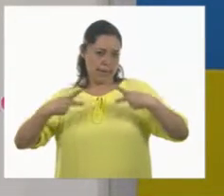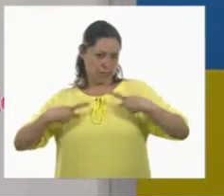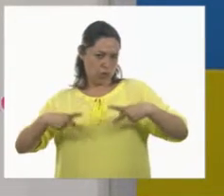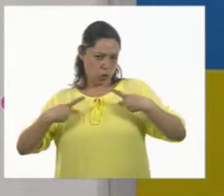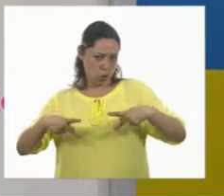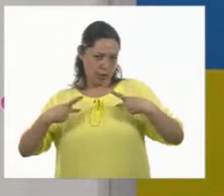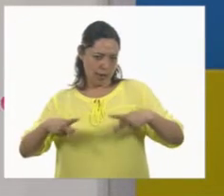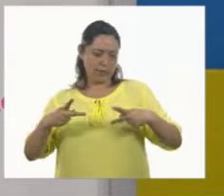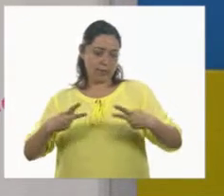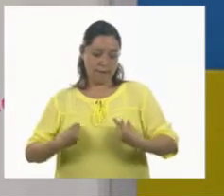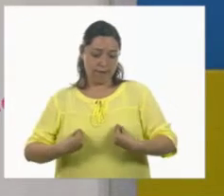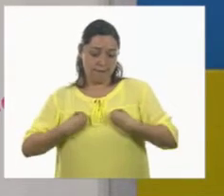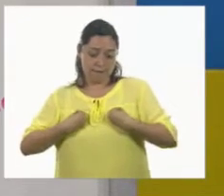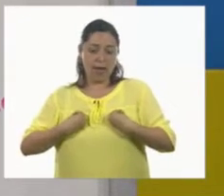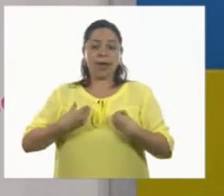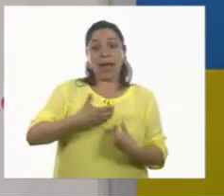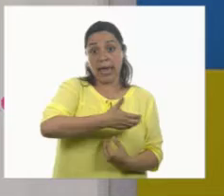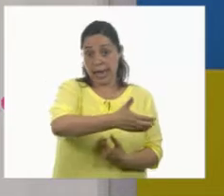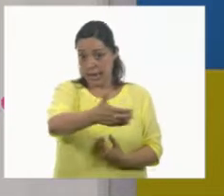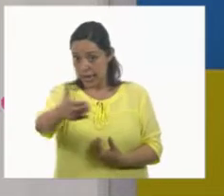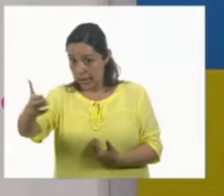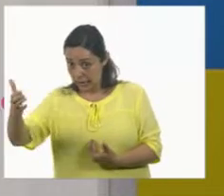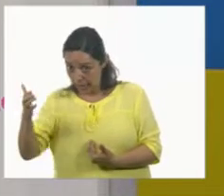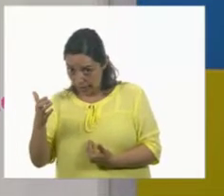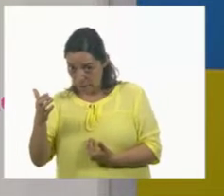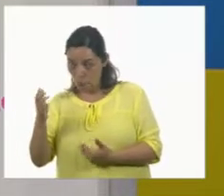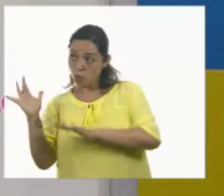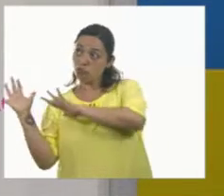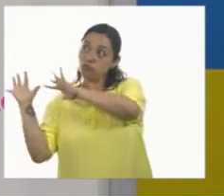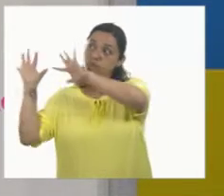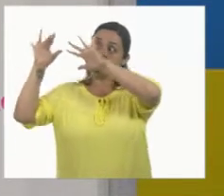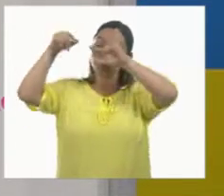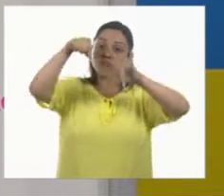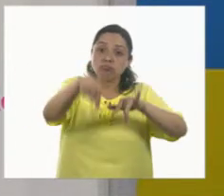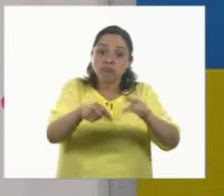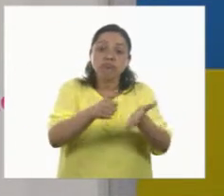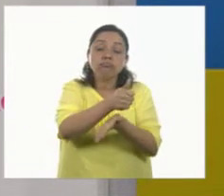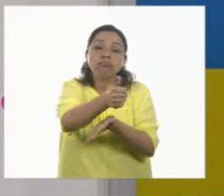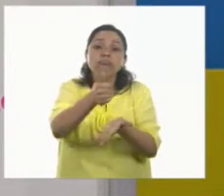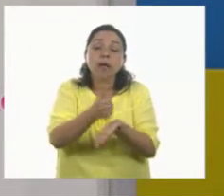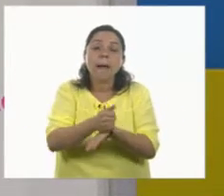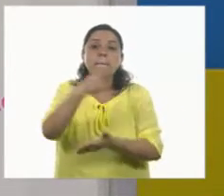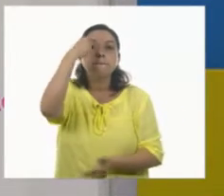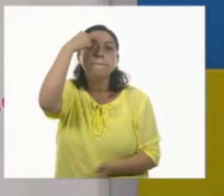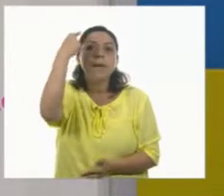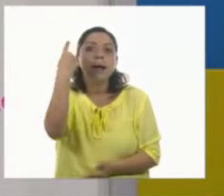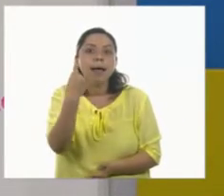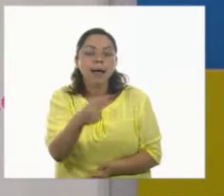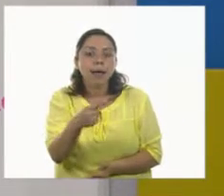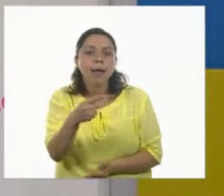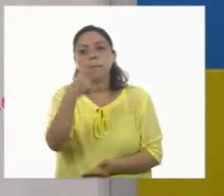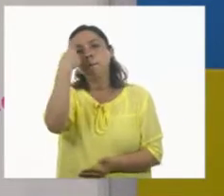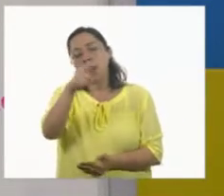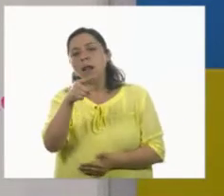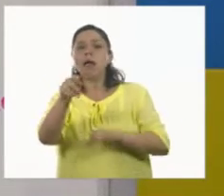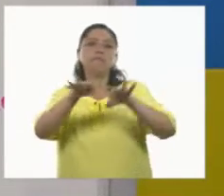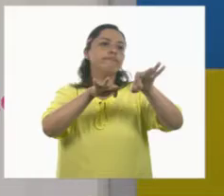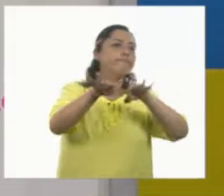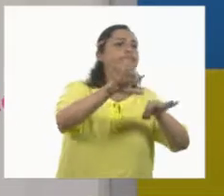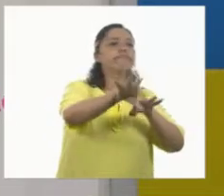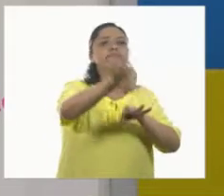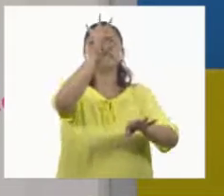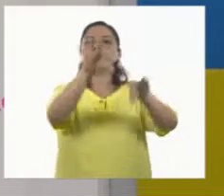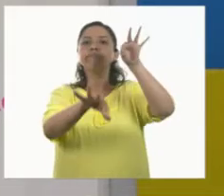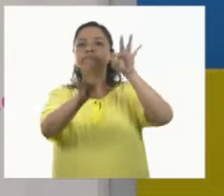medio rural o del campo empezaron a venir a la ciudad. ¿Para qué? Para buscar mejores oportunidades.